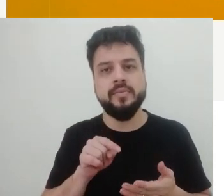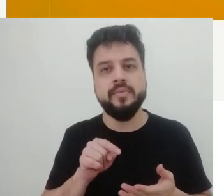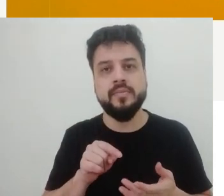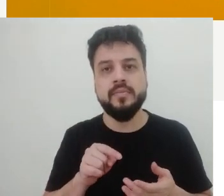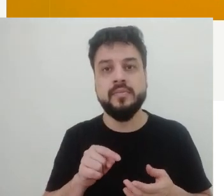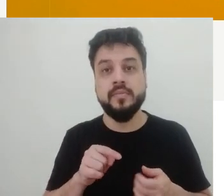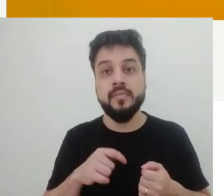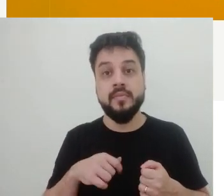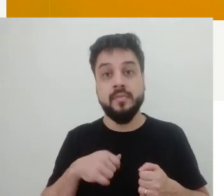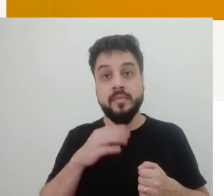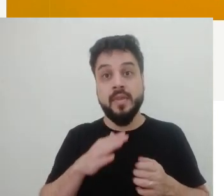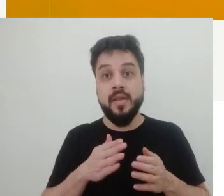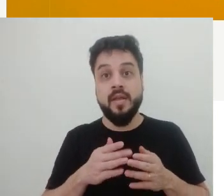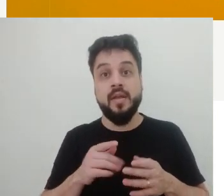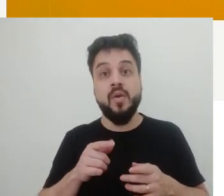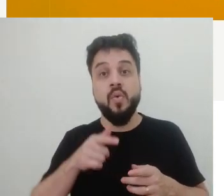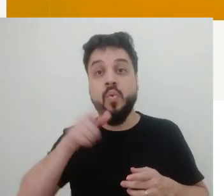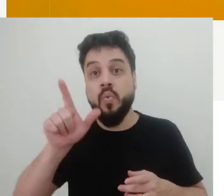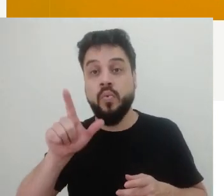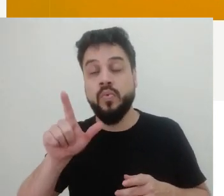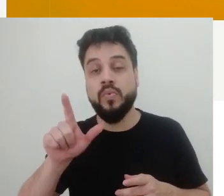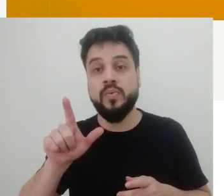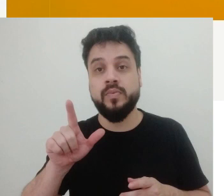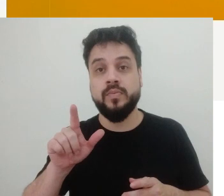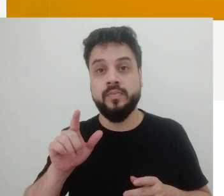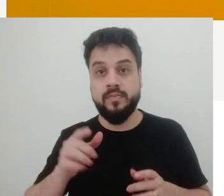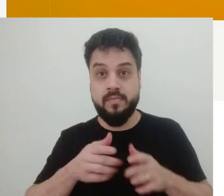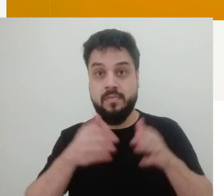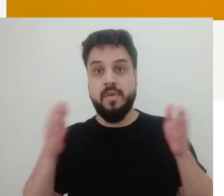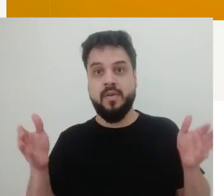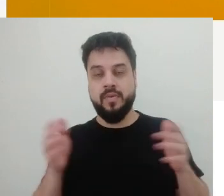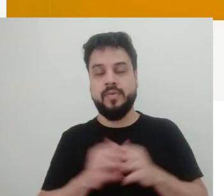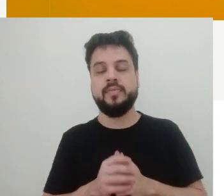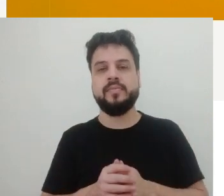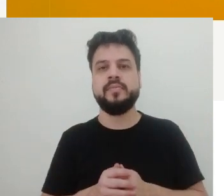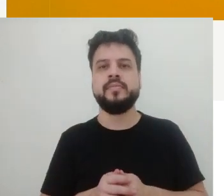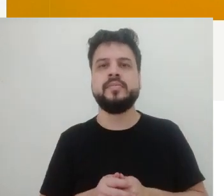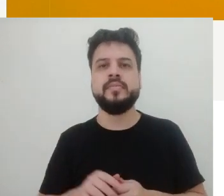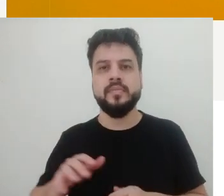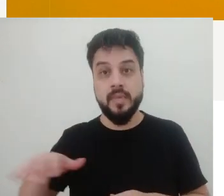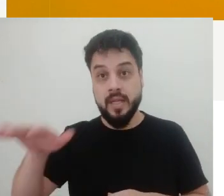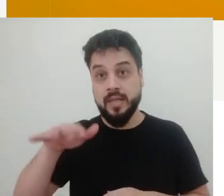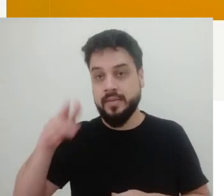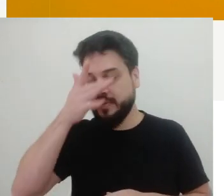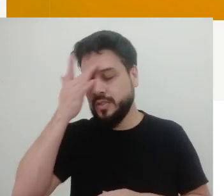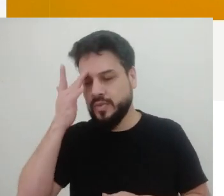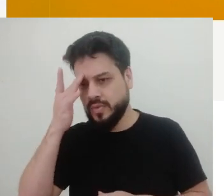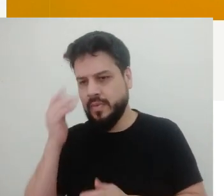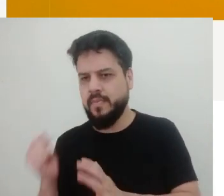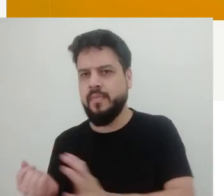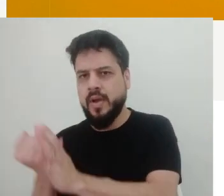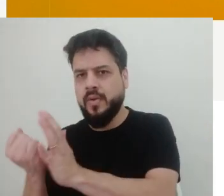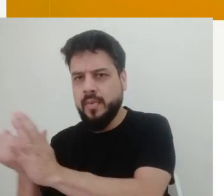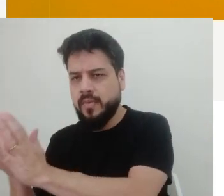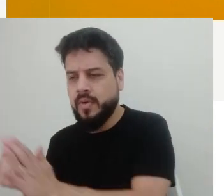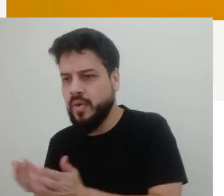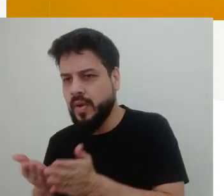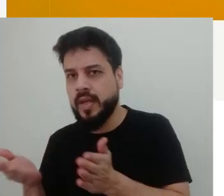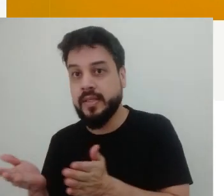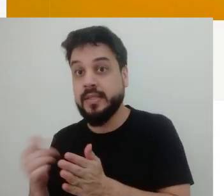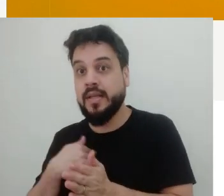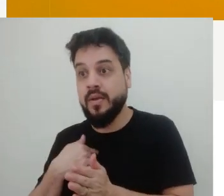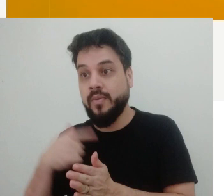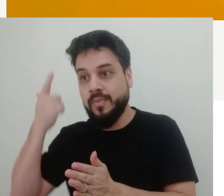un poquito por cada lado, ¿no es cierto? Y esto me llevó